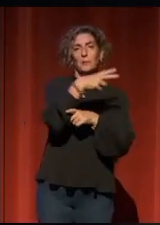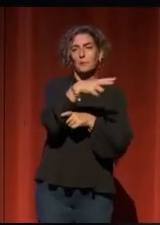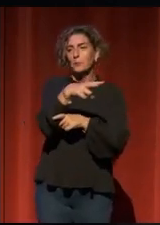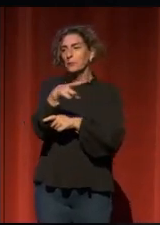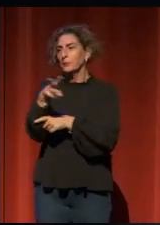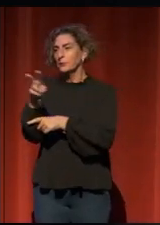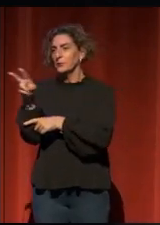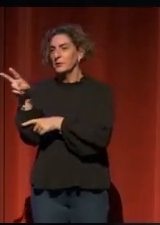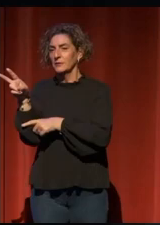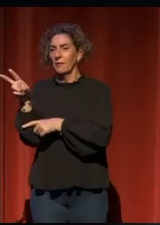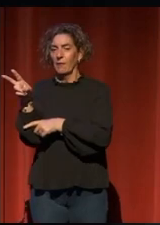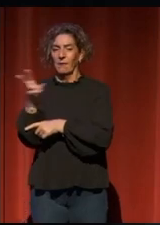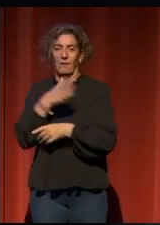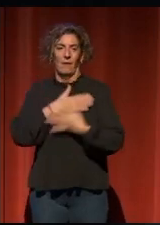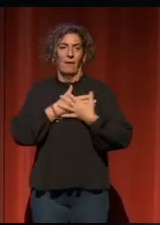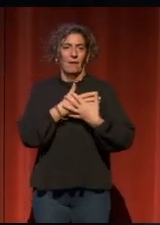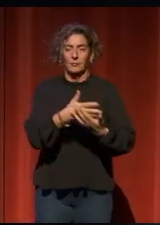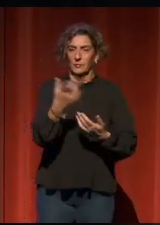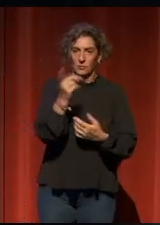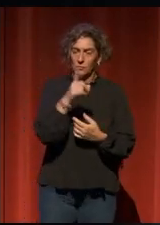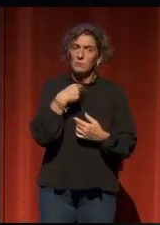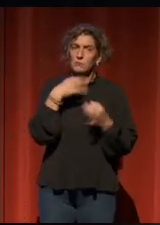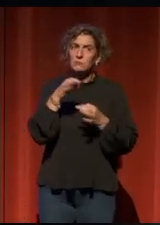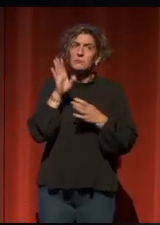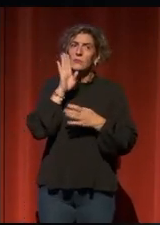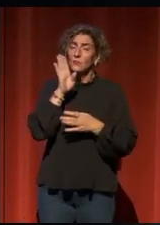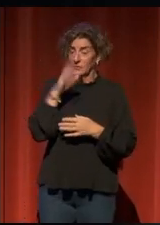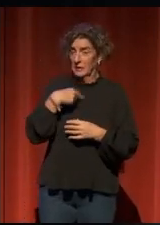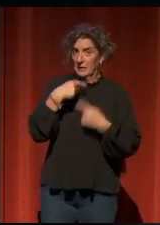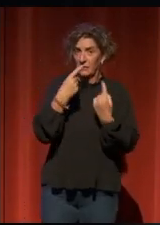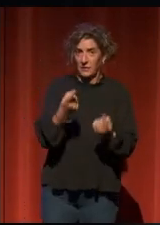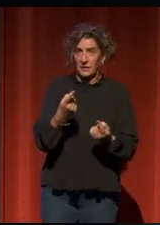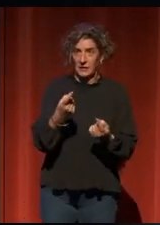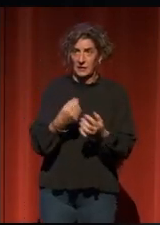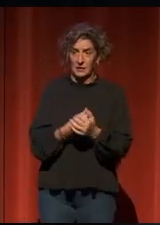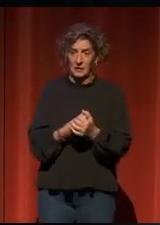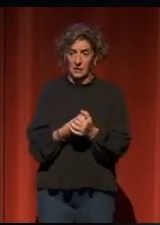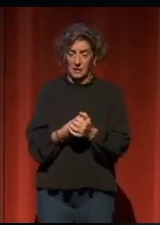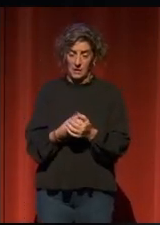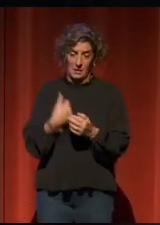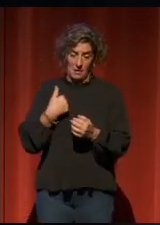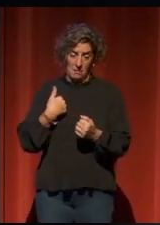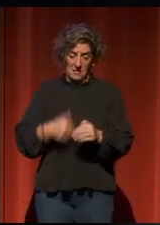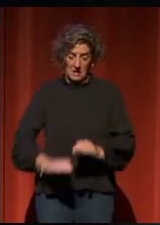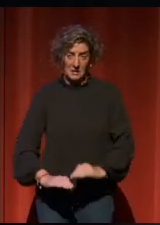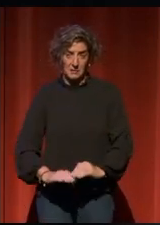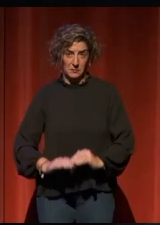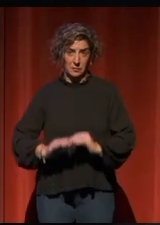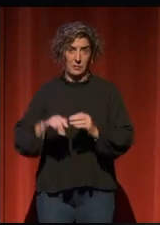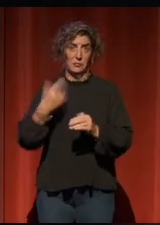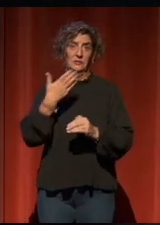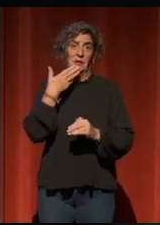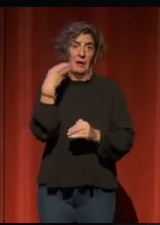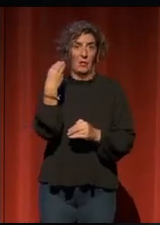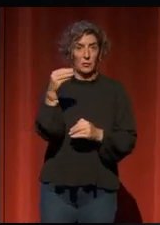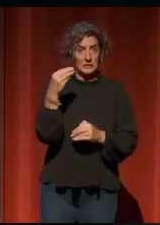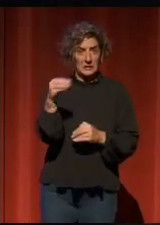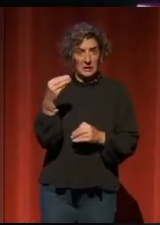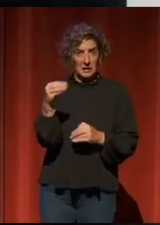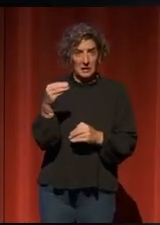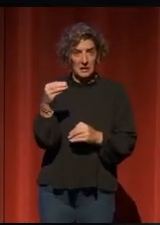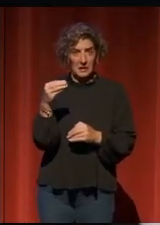romántica, pero debo confesarles que después de la infancia y primera adolescencia,